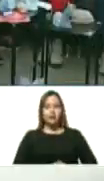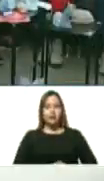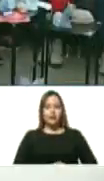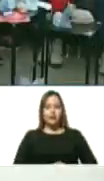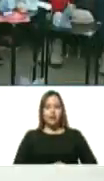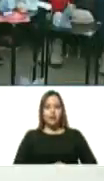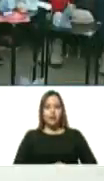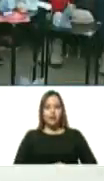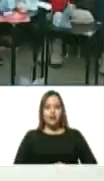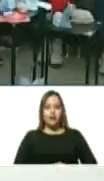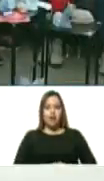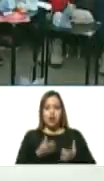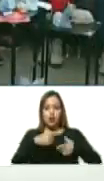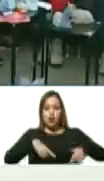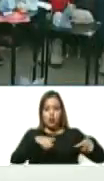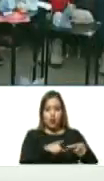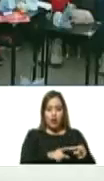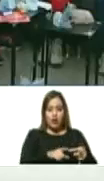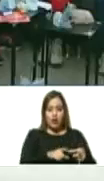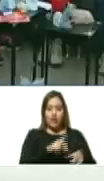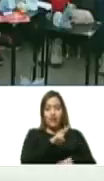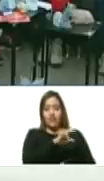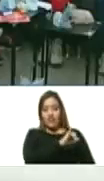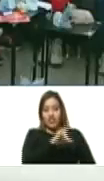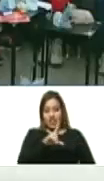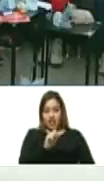Cura, directo a Maturín.